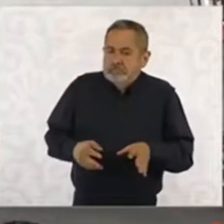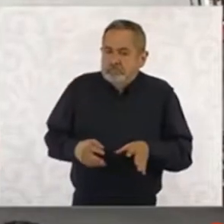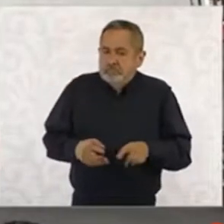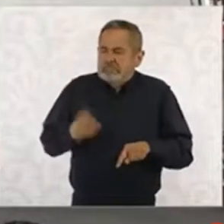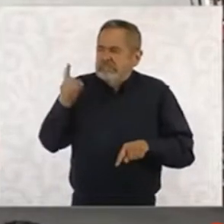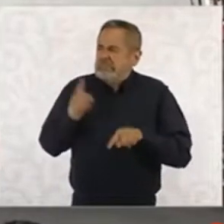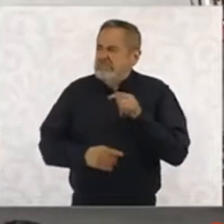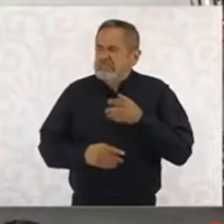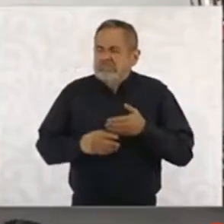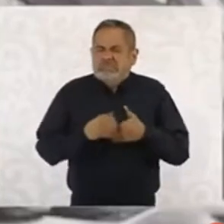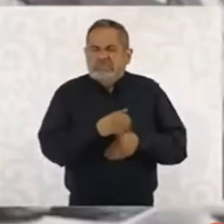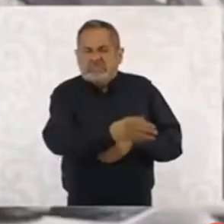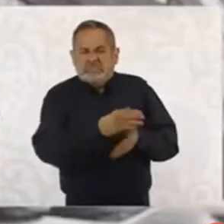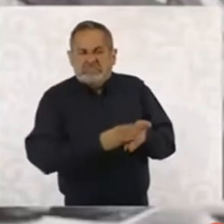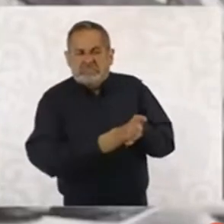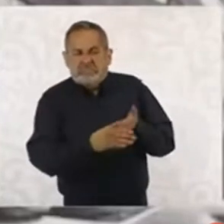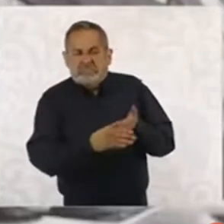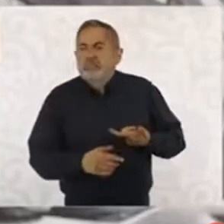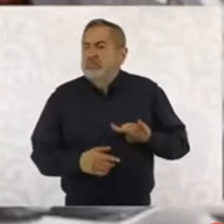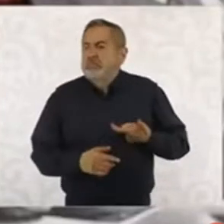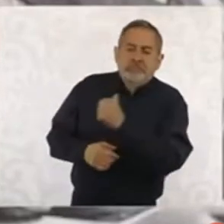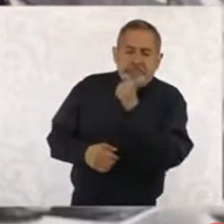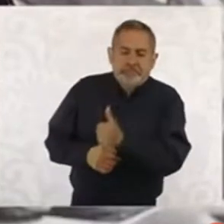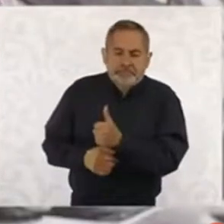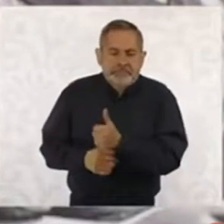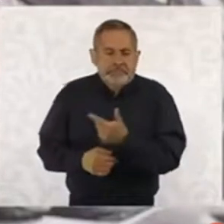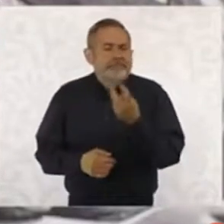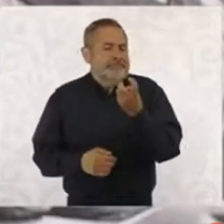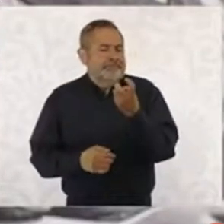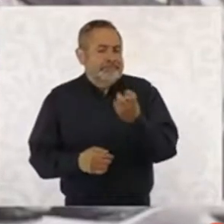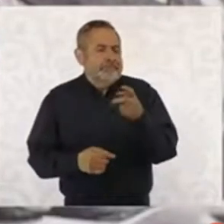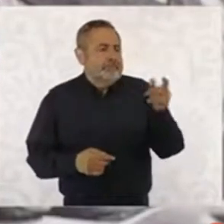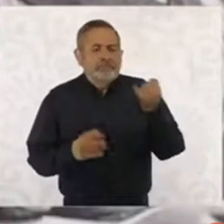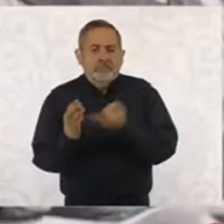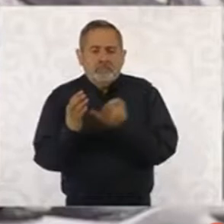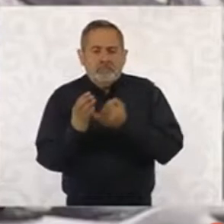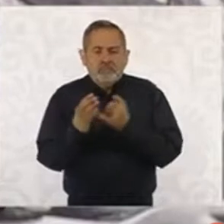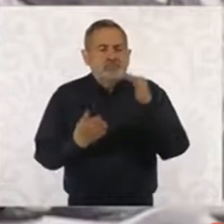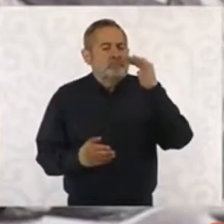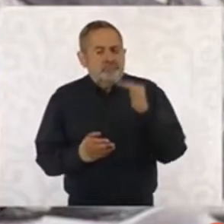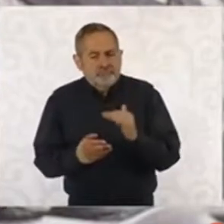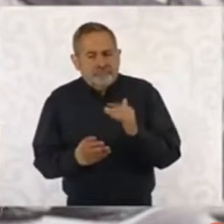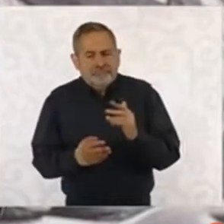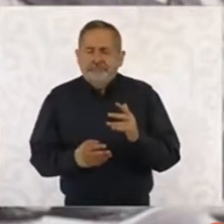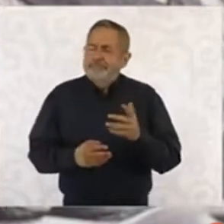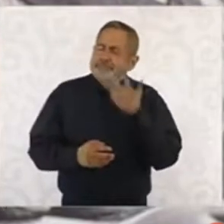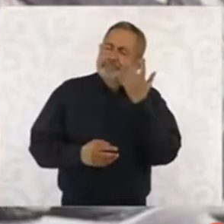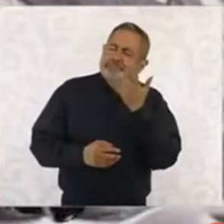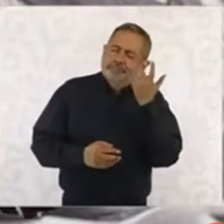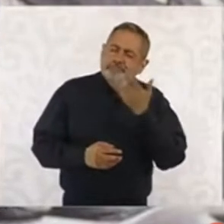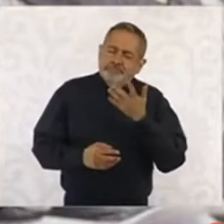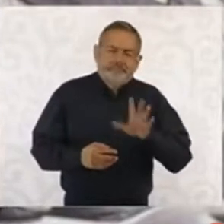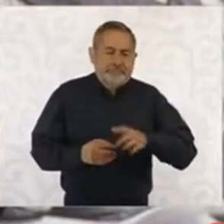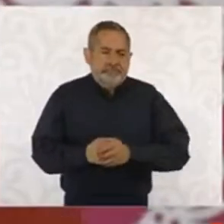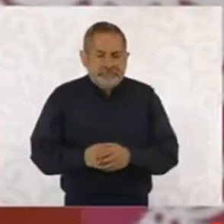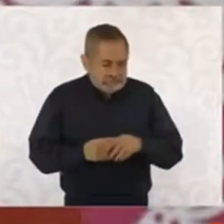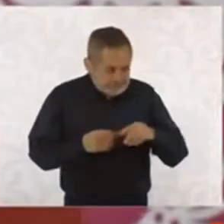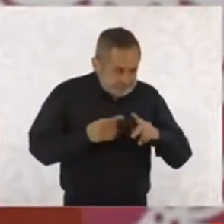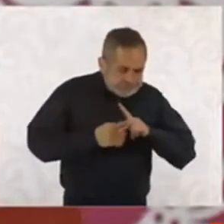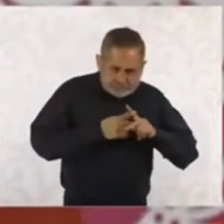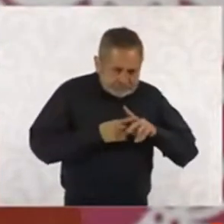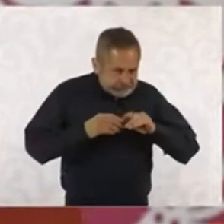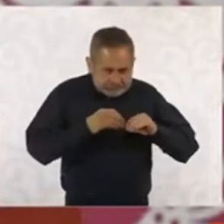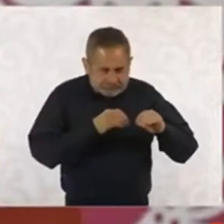restaban de sus utilidades o de sus ganancias. Y eso hacía que disminuyeran sus montos de impuestos. Movieron sus números